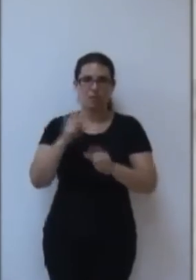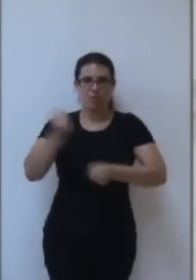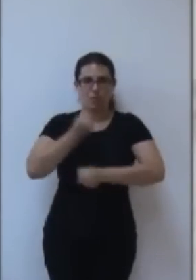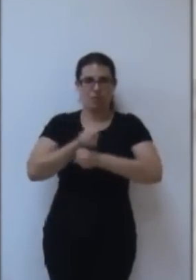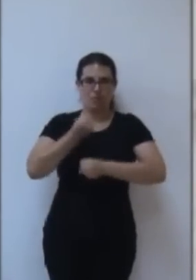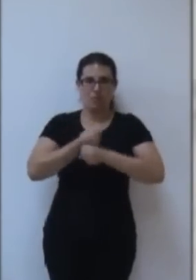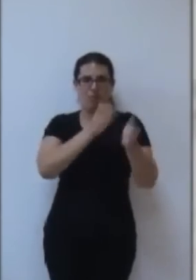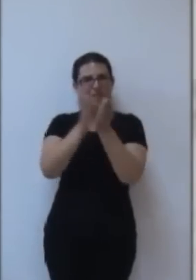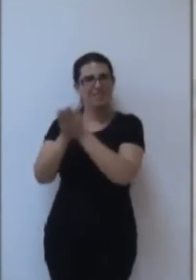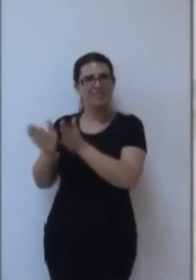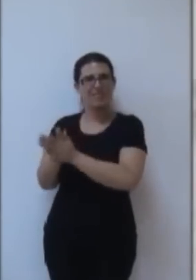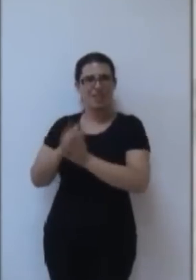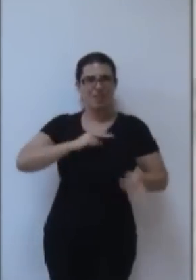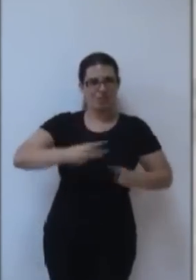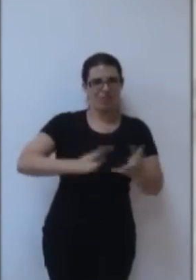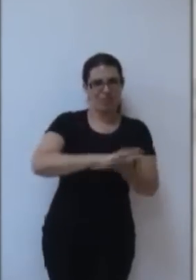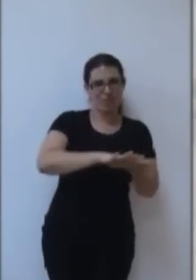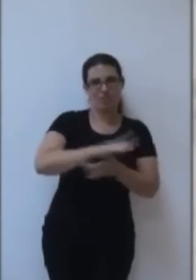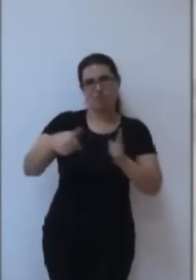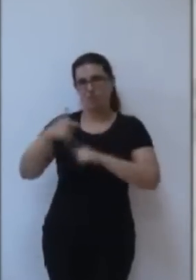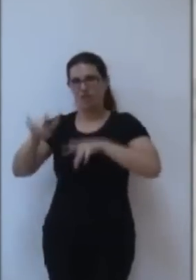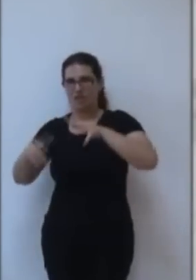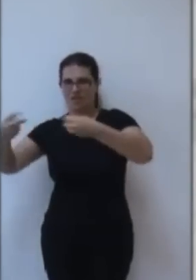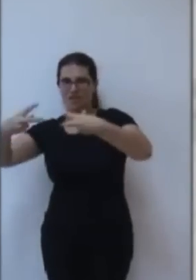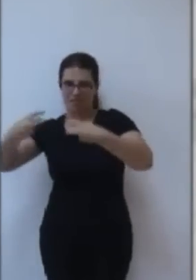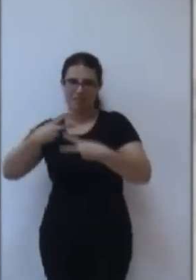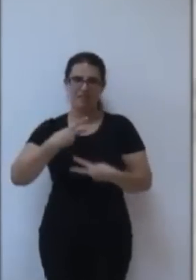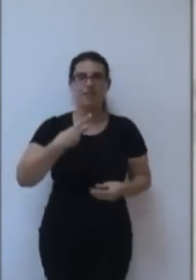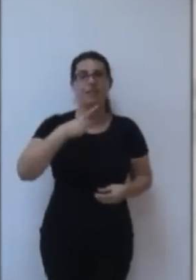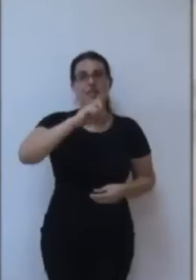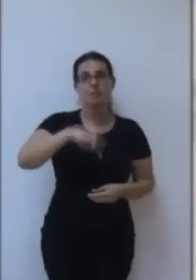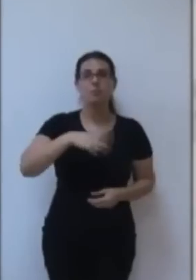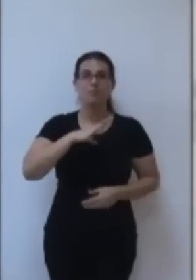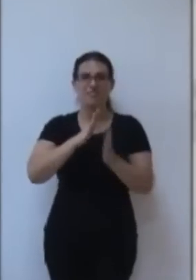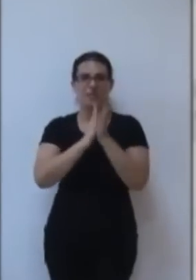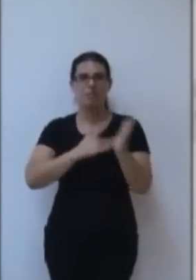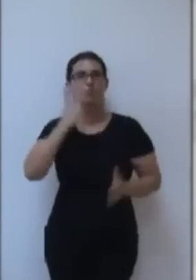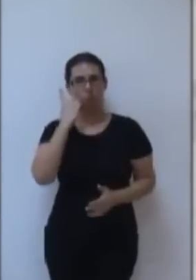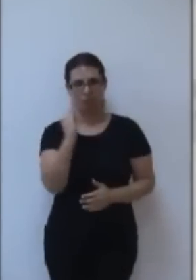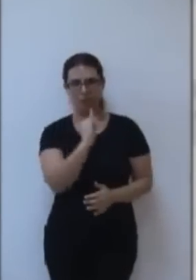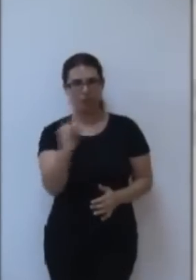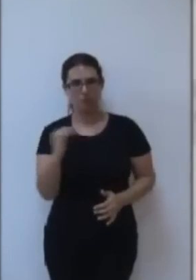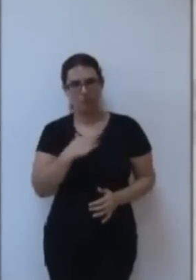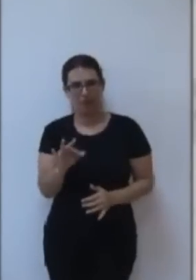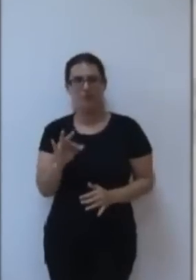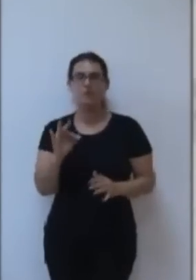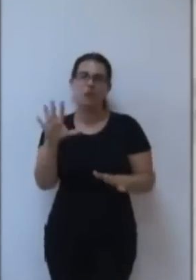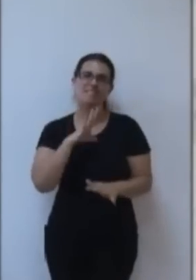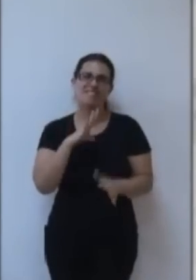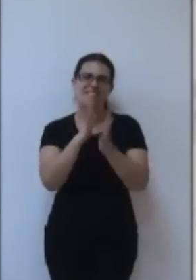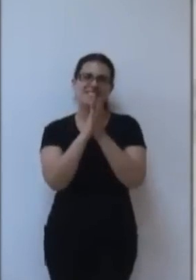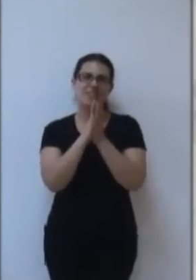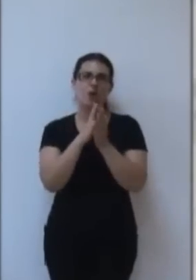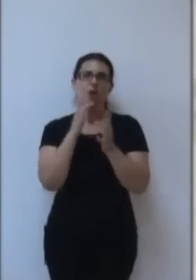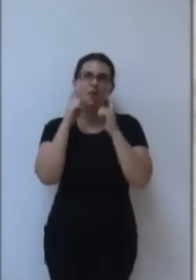labor de traducción y de estenotipia. Por otro lado, móviles pueden convivir, pero en la medida de lo posible